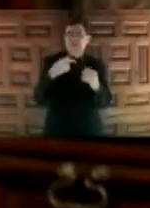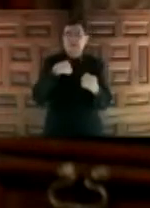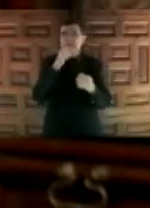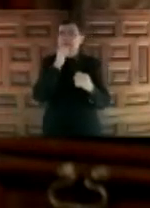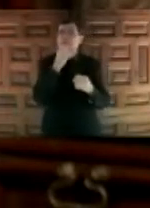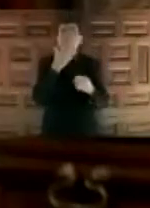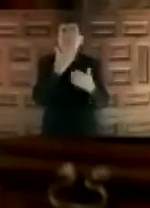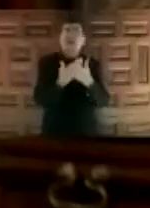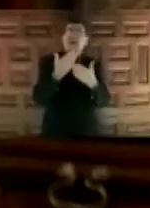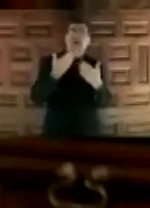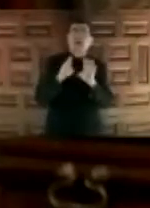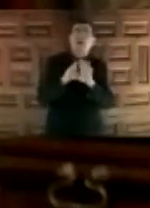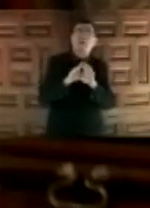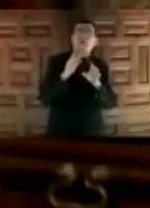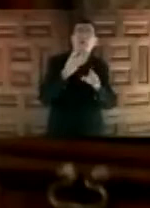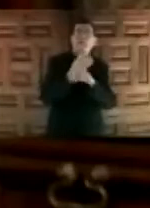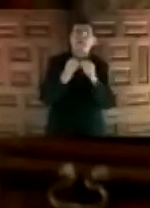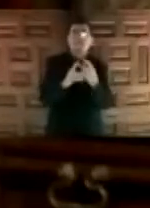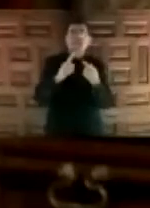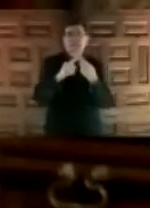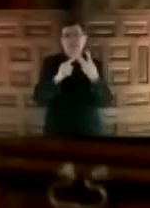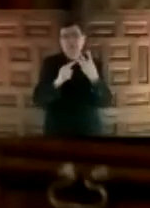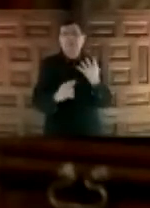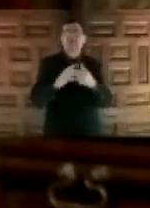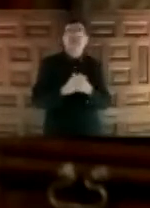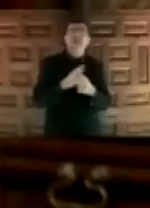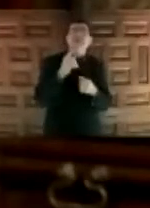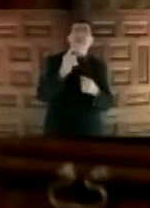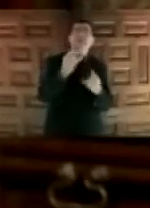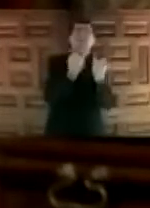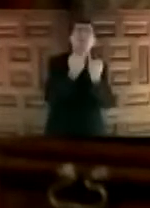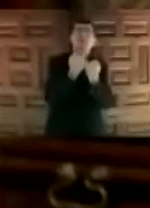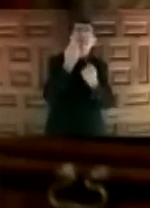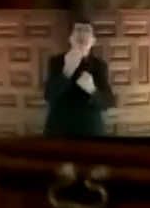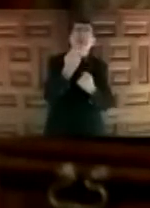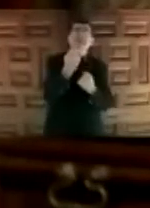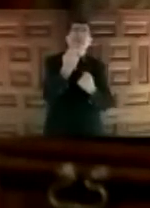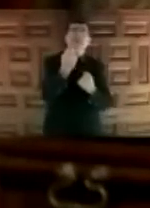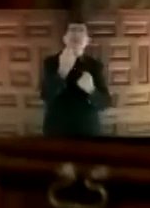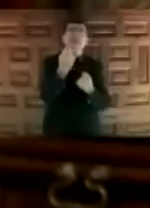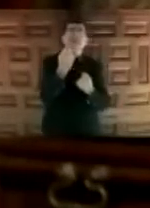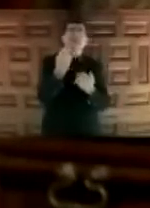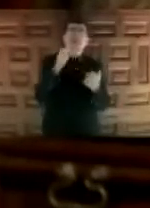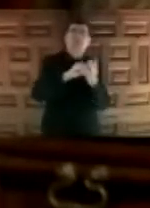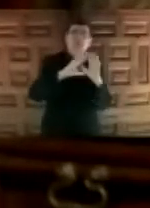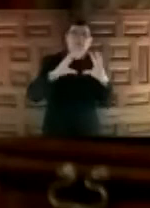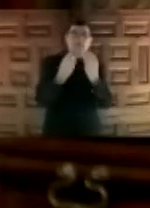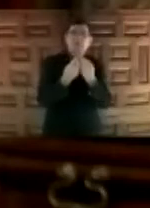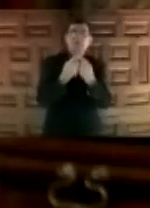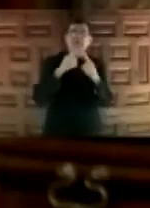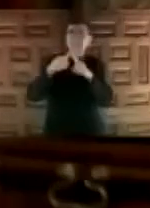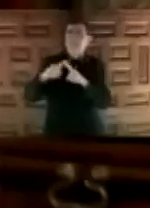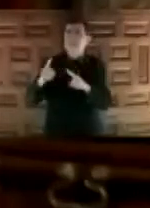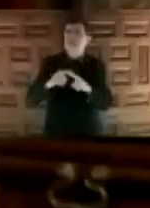como las CORPES, las CUEPES. Uh-huh. Y eso genera un conjunto de organismos